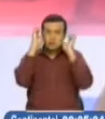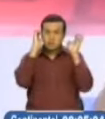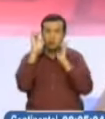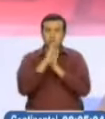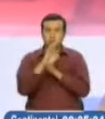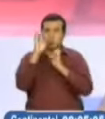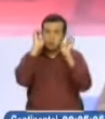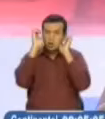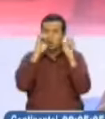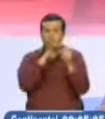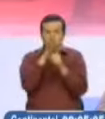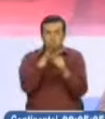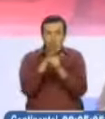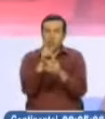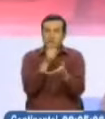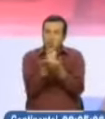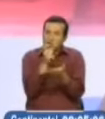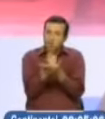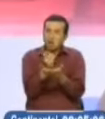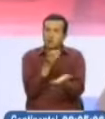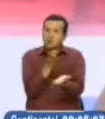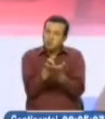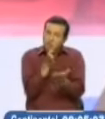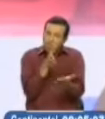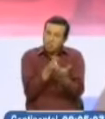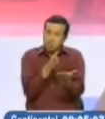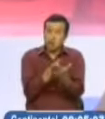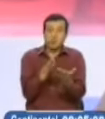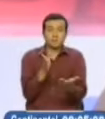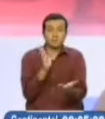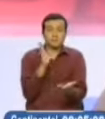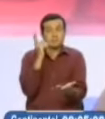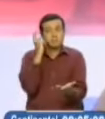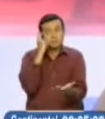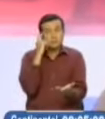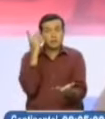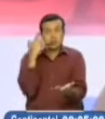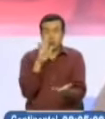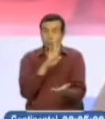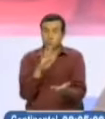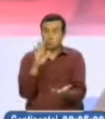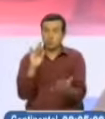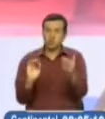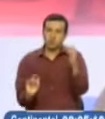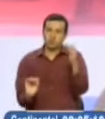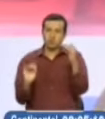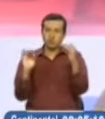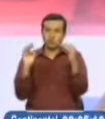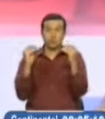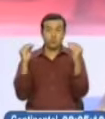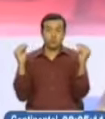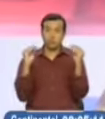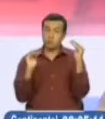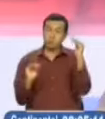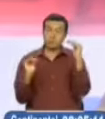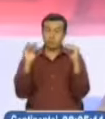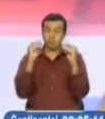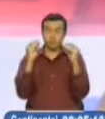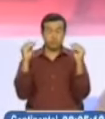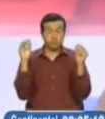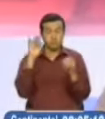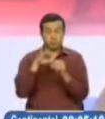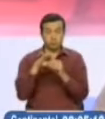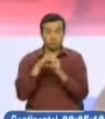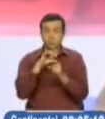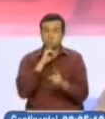estrategia de desgastar, la estrategia del ataque frontal les resultó, han sacado una muy importante votación, eso es indiscutible,